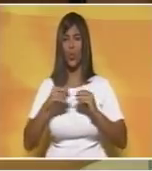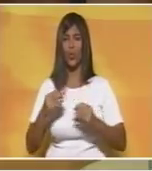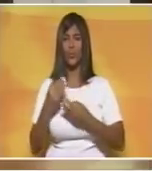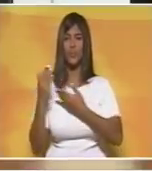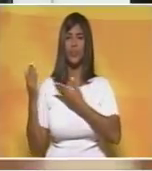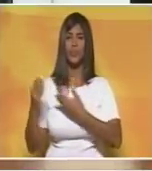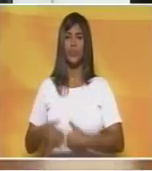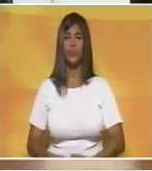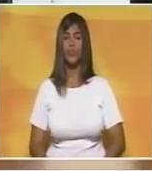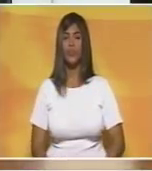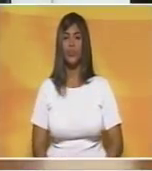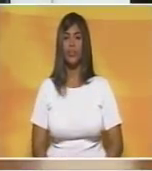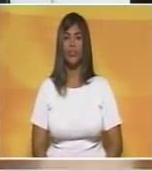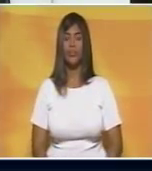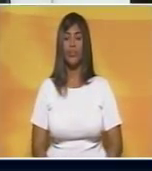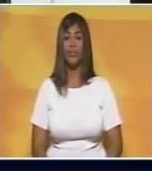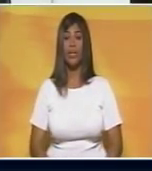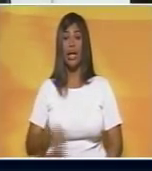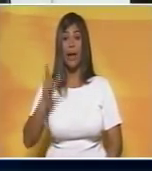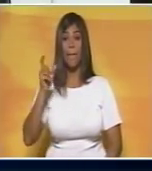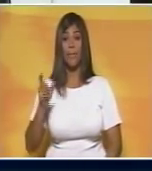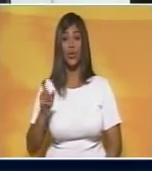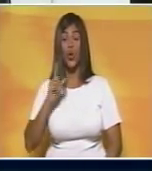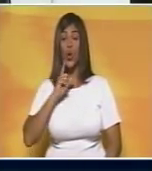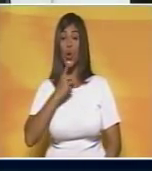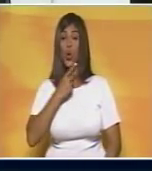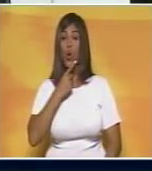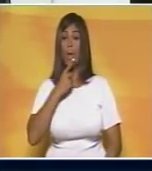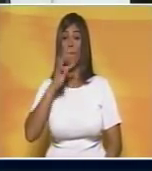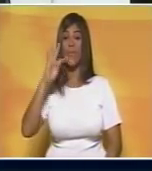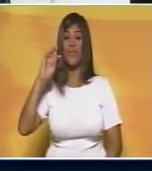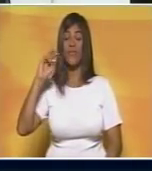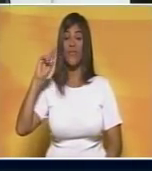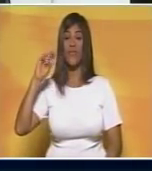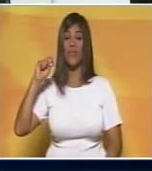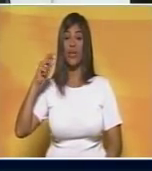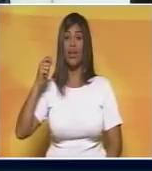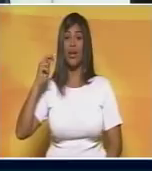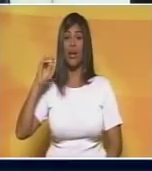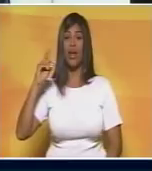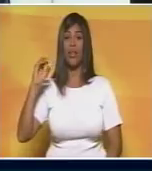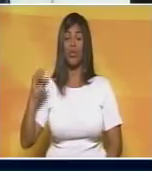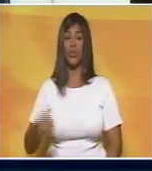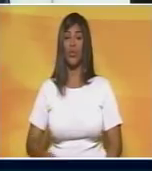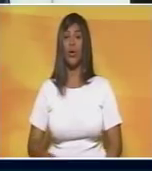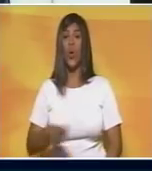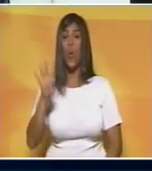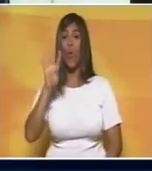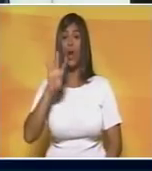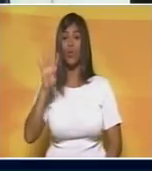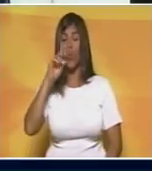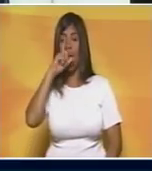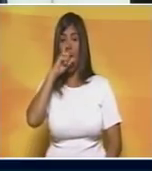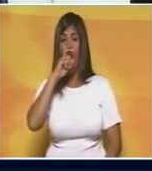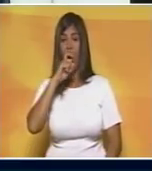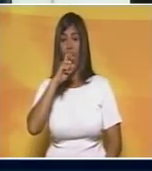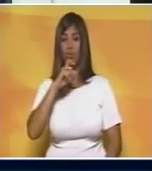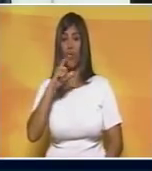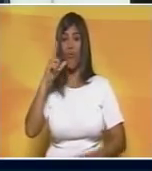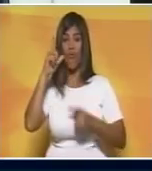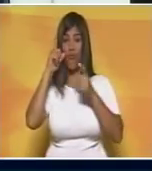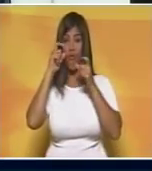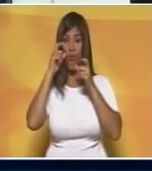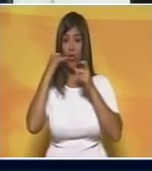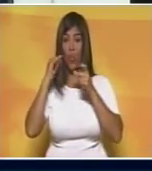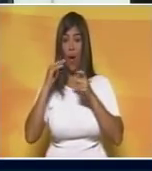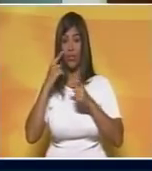detalles. El sujeto de nombre Fernando José Lavandiña Fernández, de 44 años de edad, cuya foto